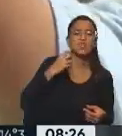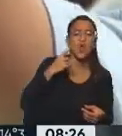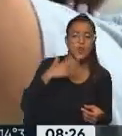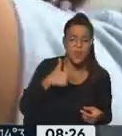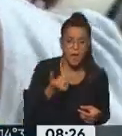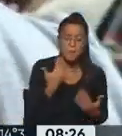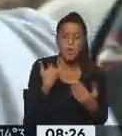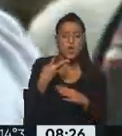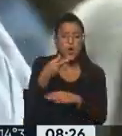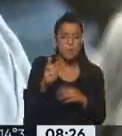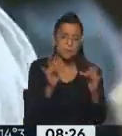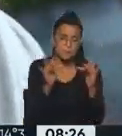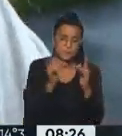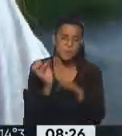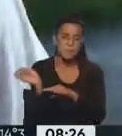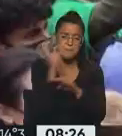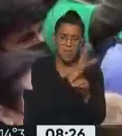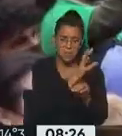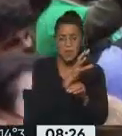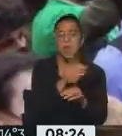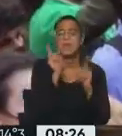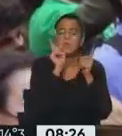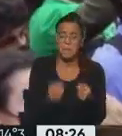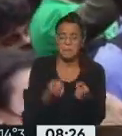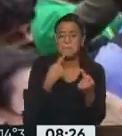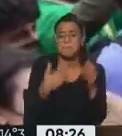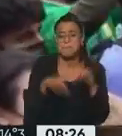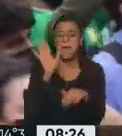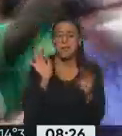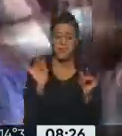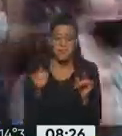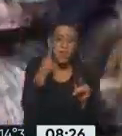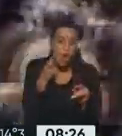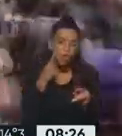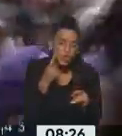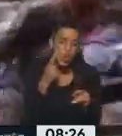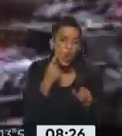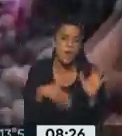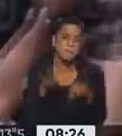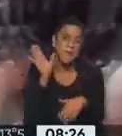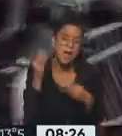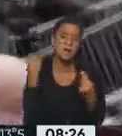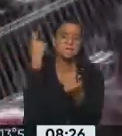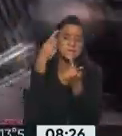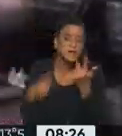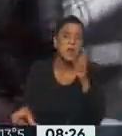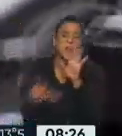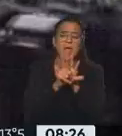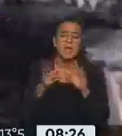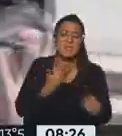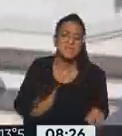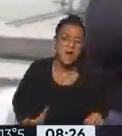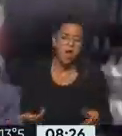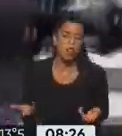pueden comprar por internet y ser enviados por correo y lo cual va a estar mucho más difícil controlar las diversas leyes estatales